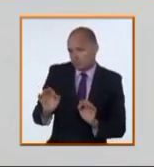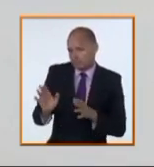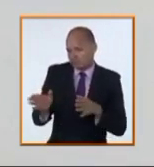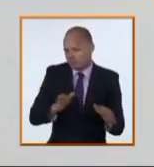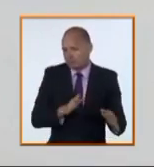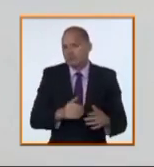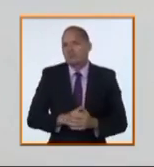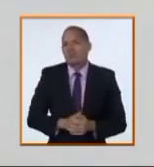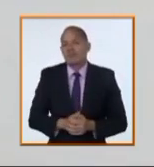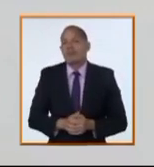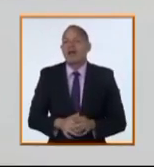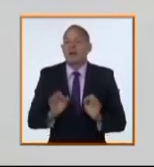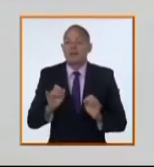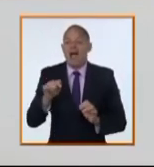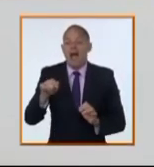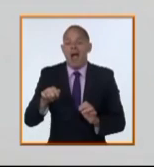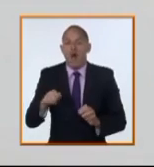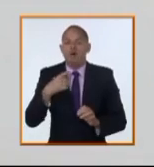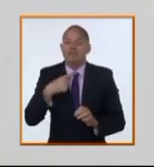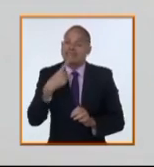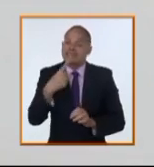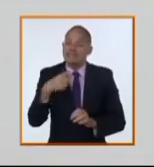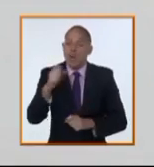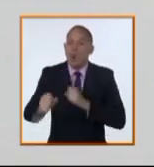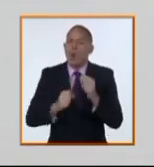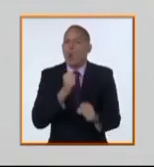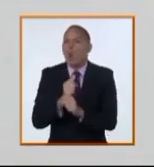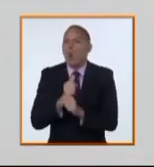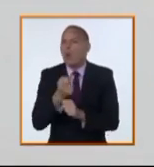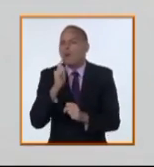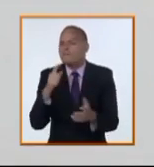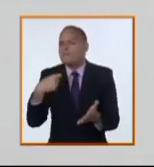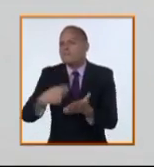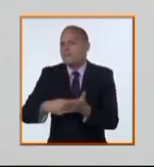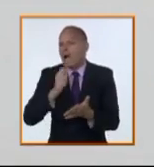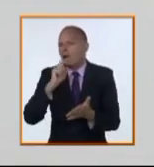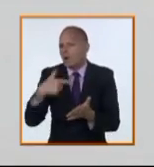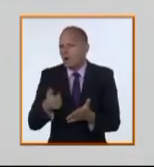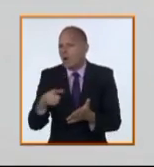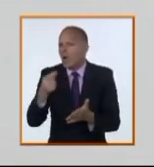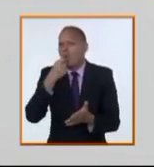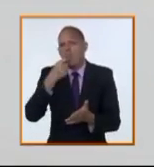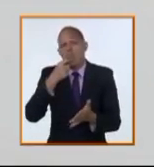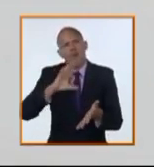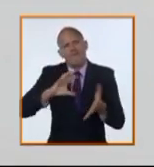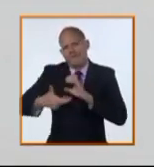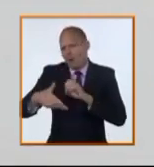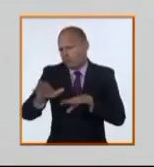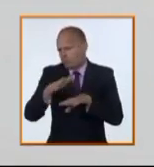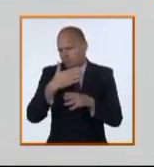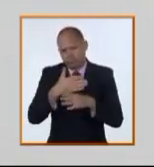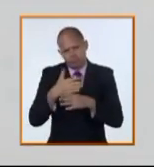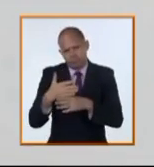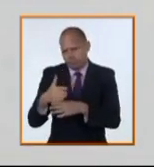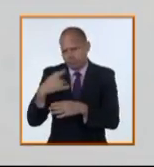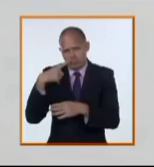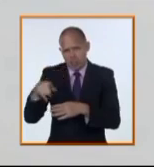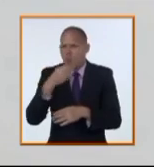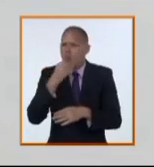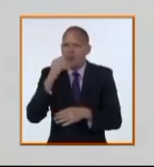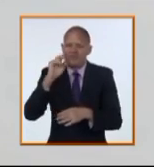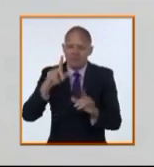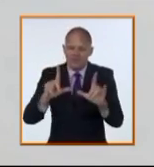físicamente y la tarjeta pero ya hoy se paga por QR se paga por teléfono Hay distintos dispositivos que